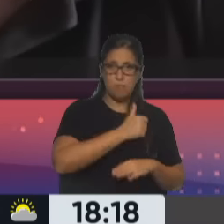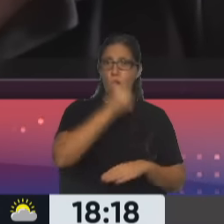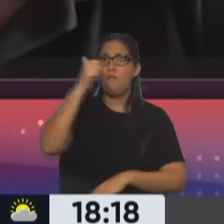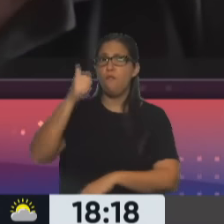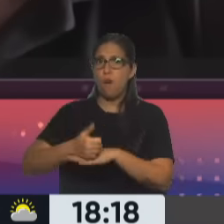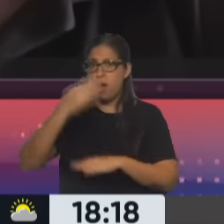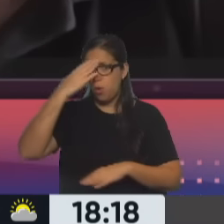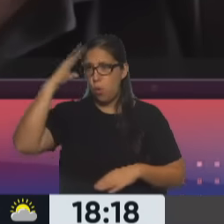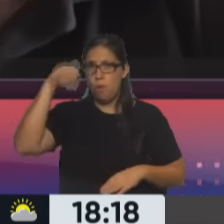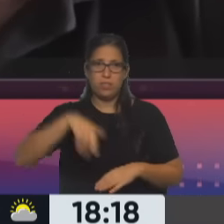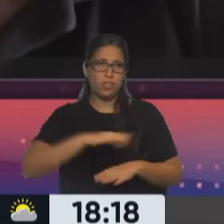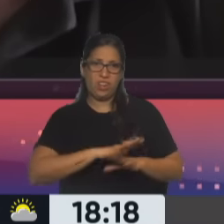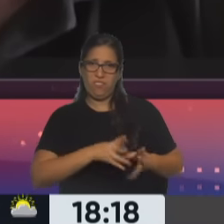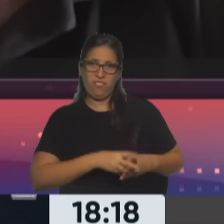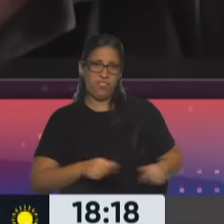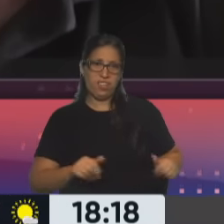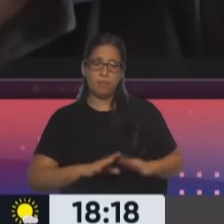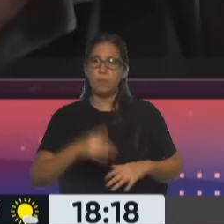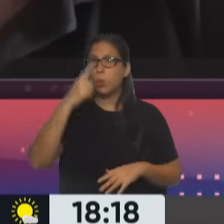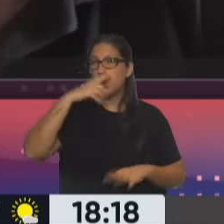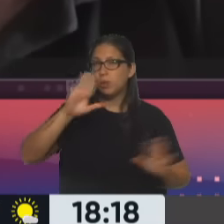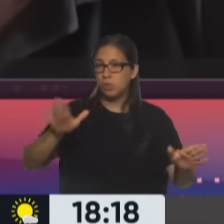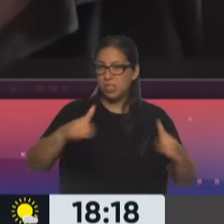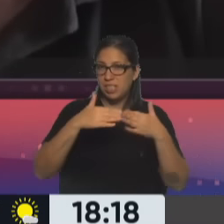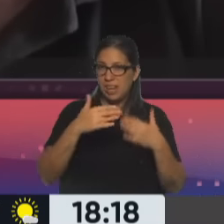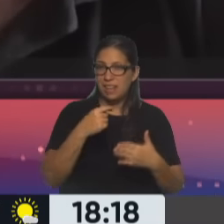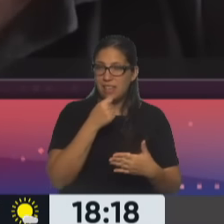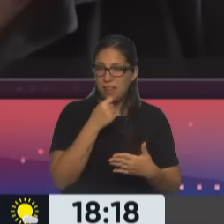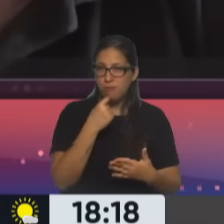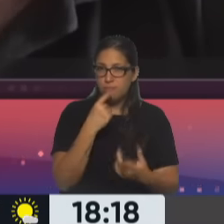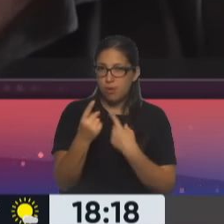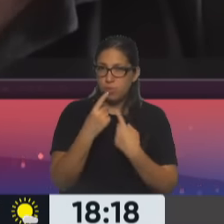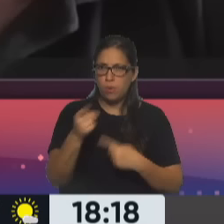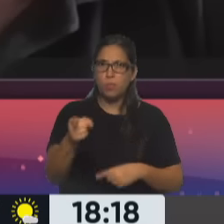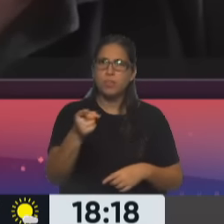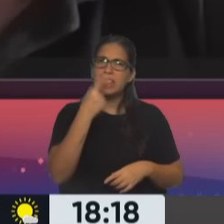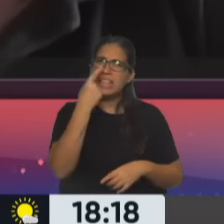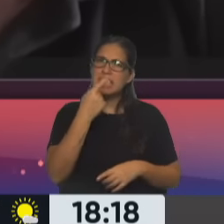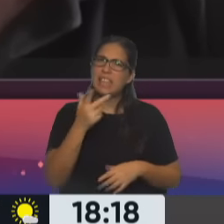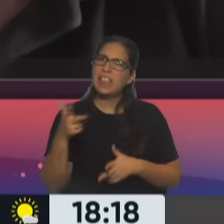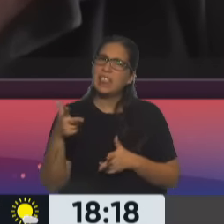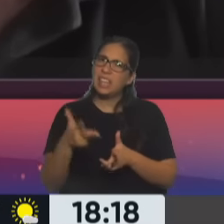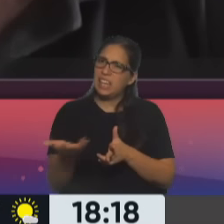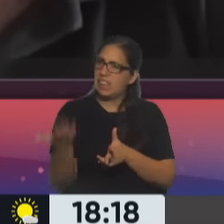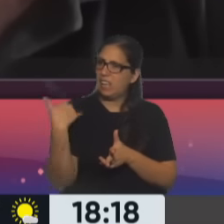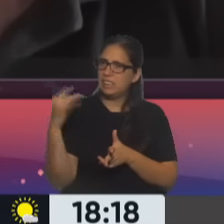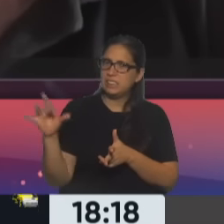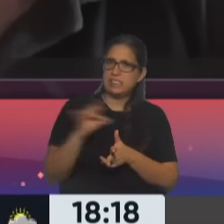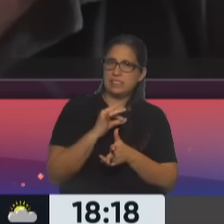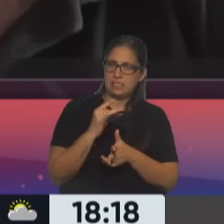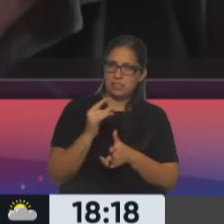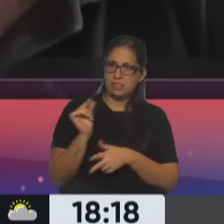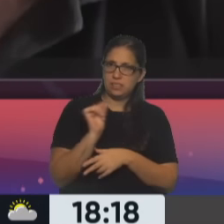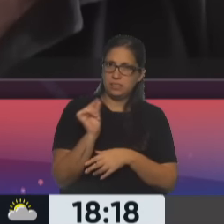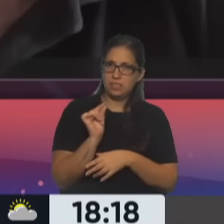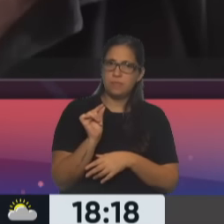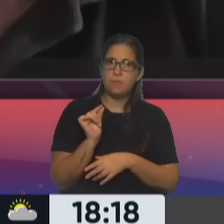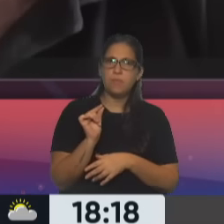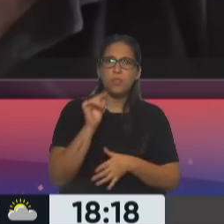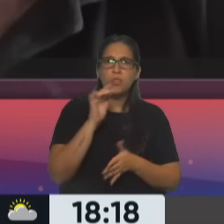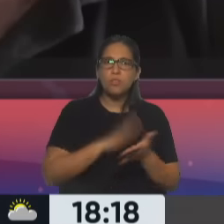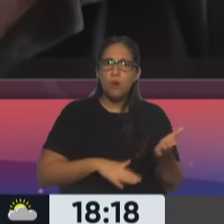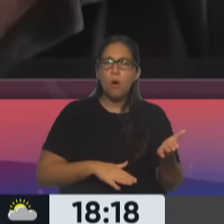Tal cual. Mauro, ya para ir cerrando, ¿no? Es muy interesante lo que planteabas hace unos minutos, ¿no? La salvedad que hacías